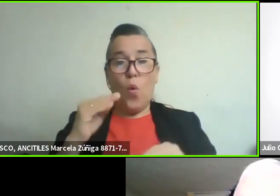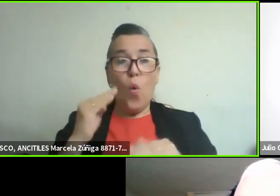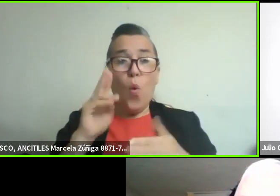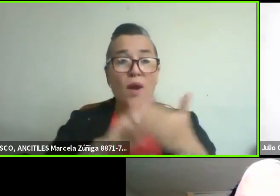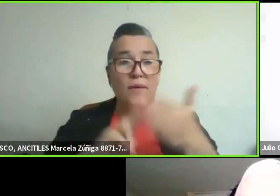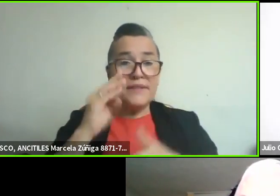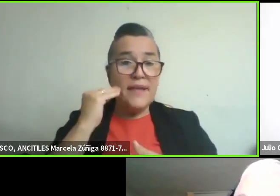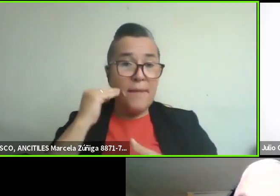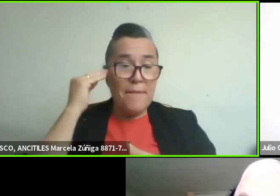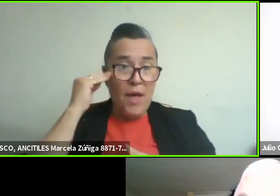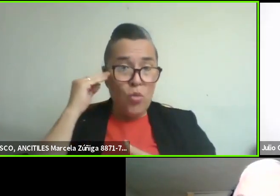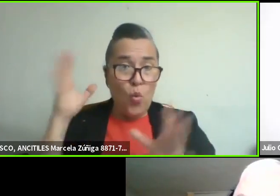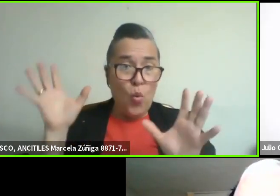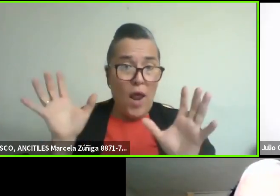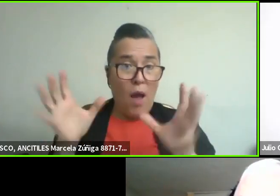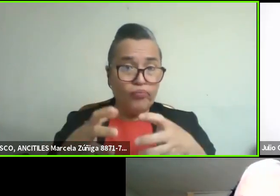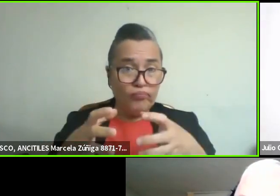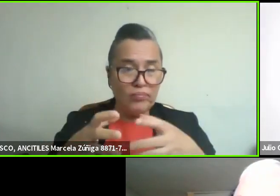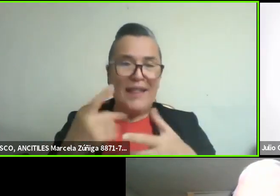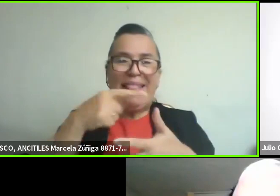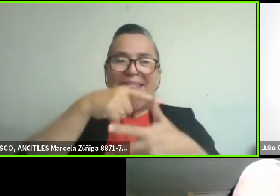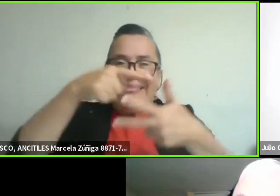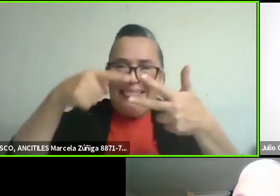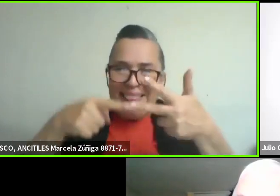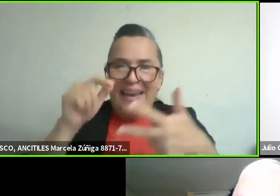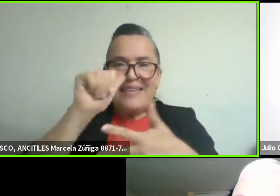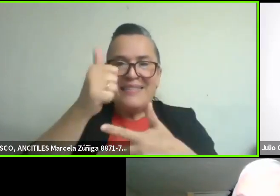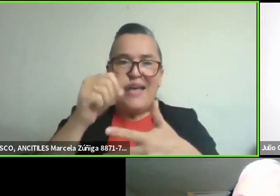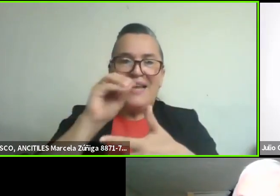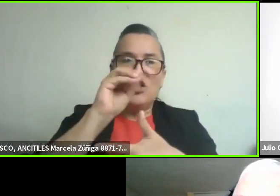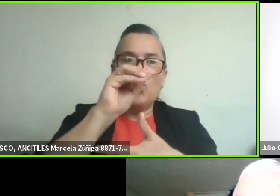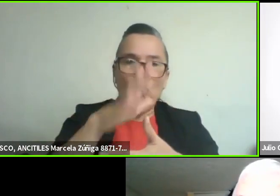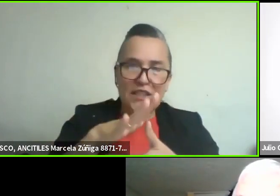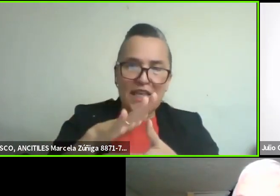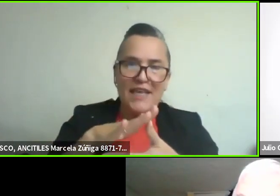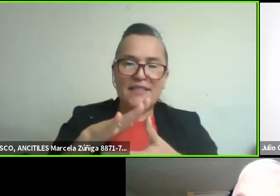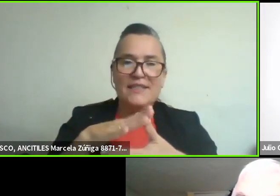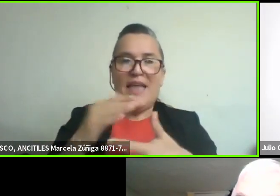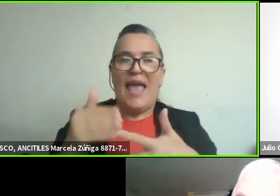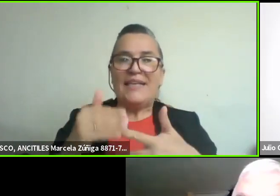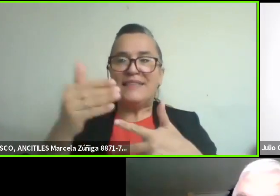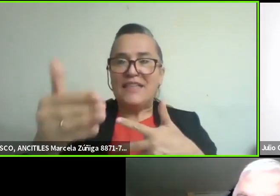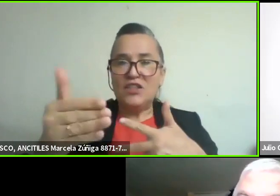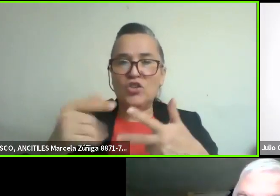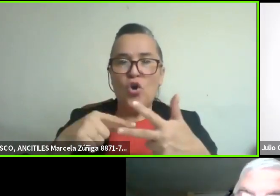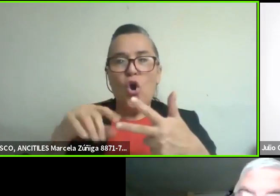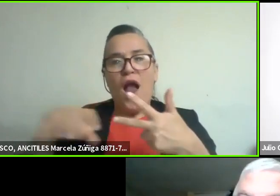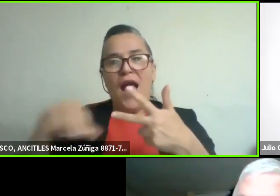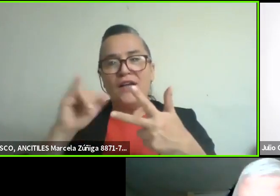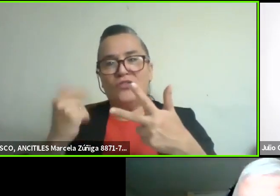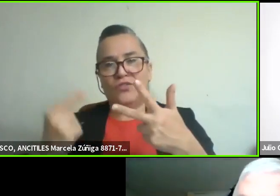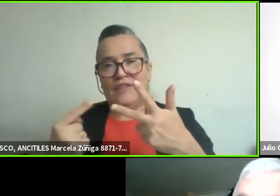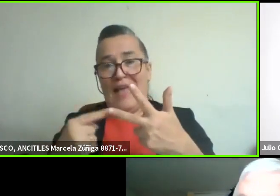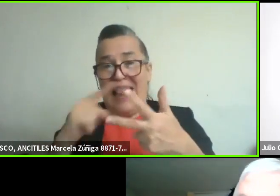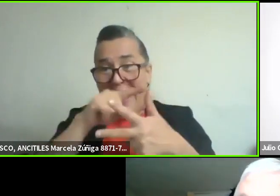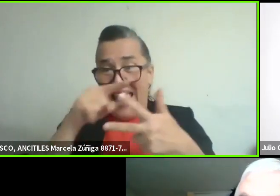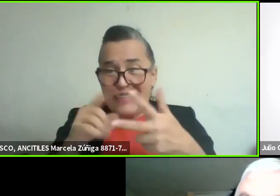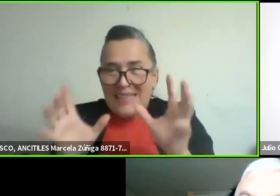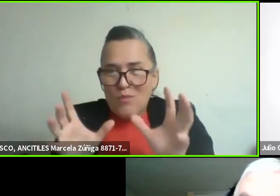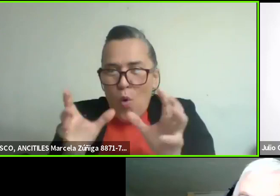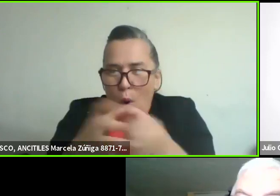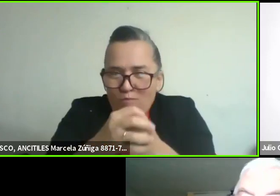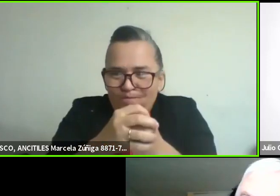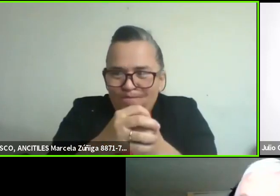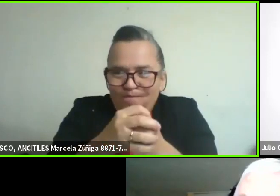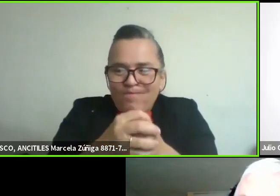consolidada tiene que tener esas tres ramas docencia dirección social y esas tres ramas tienen que estar muy integradas muchas veces